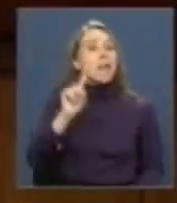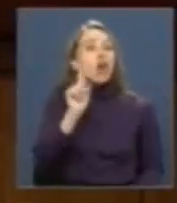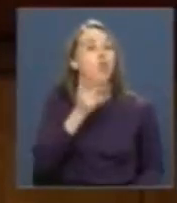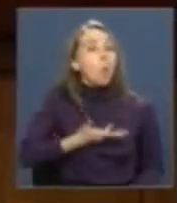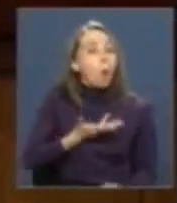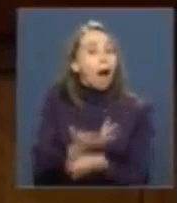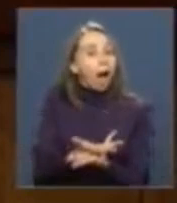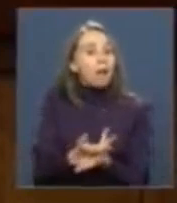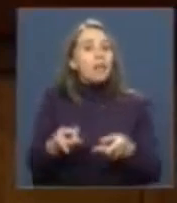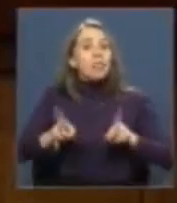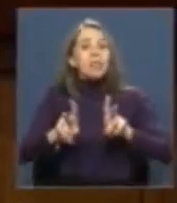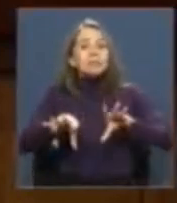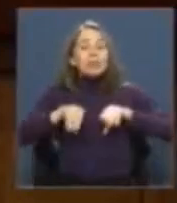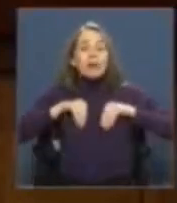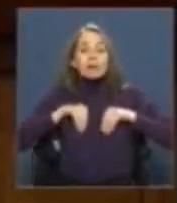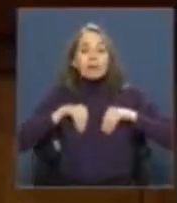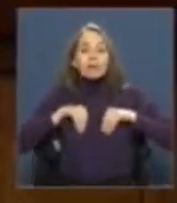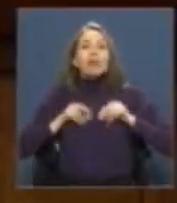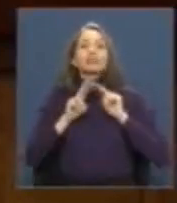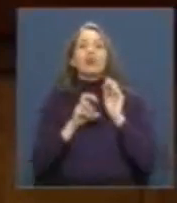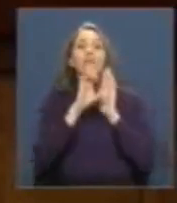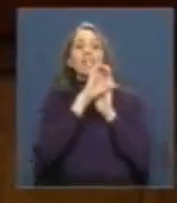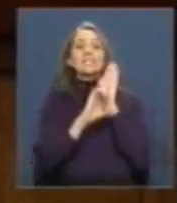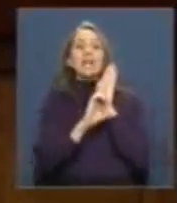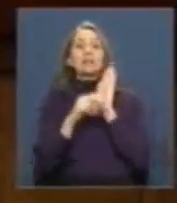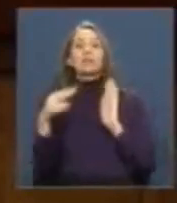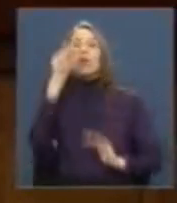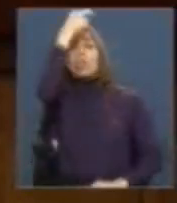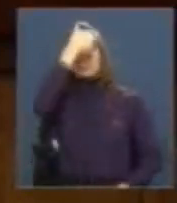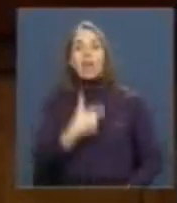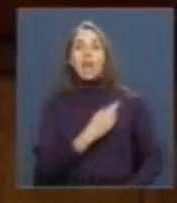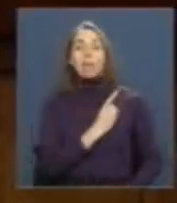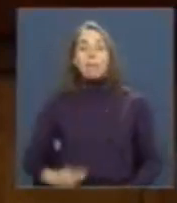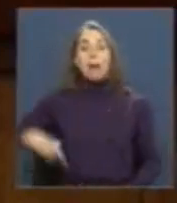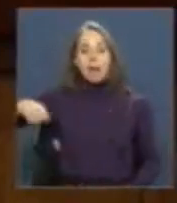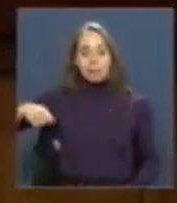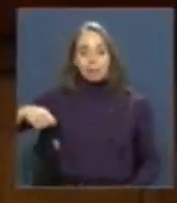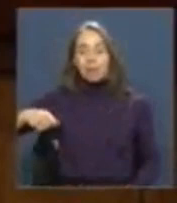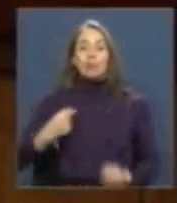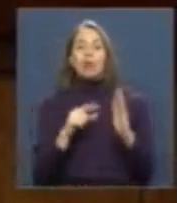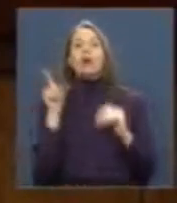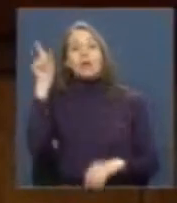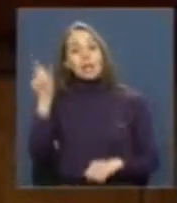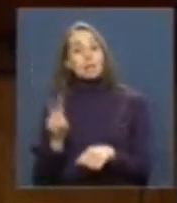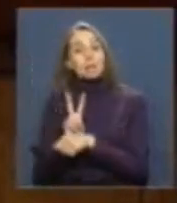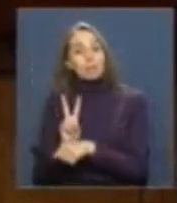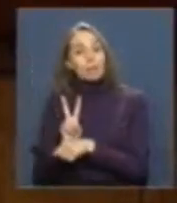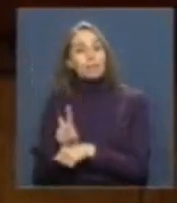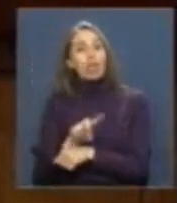relativo al estatuto del parlamentario jurídicamente concluyó el profesor